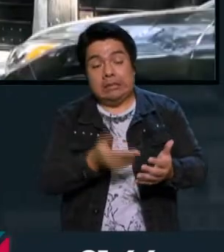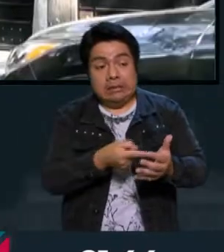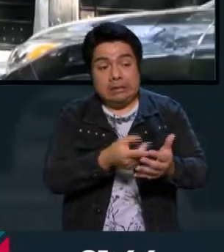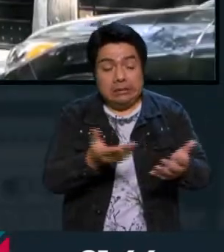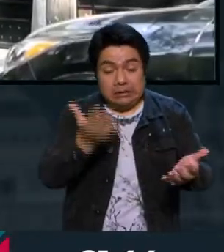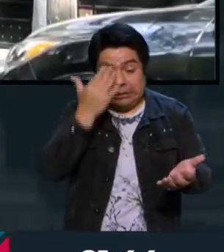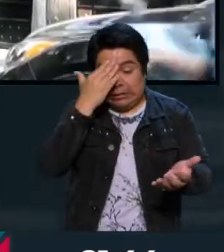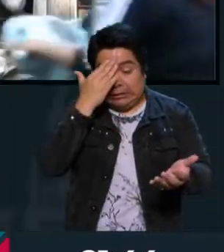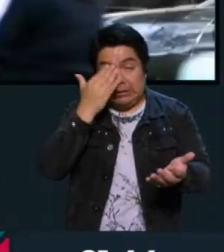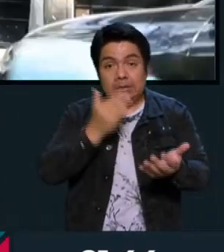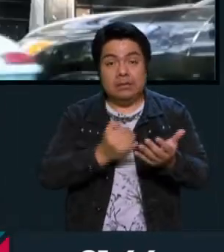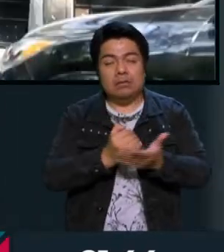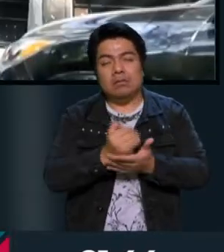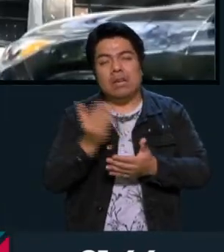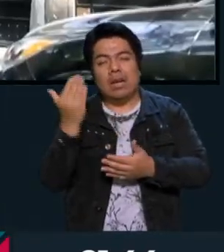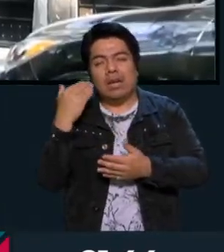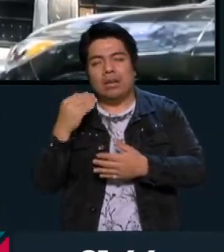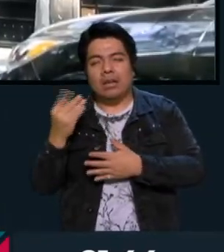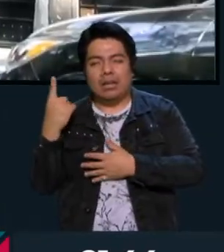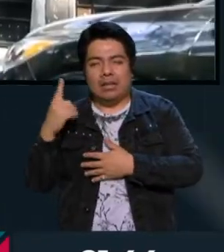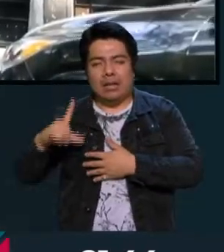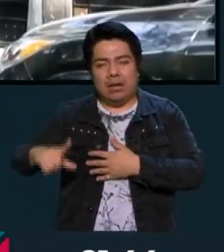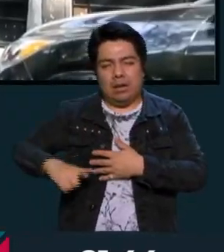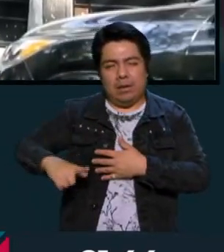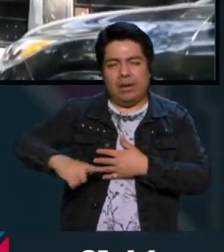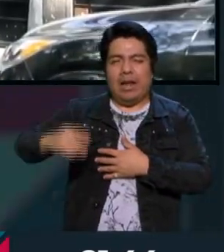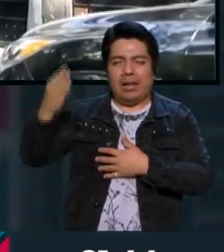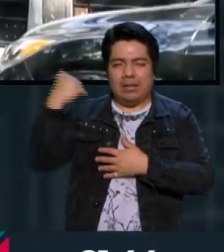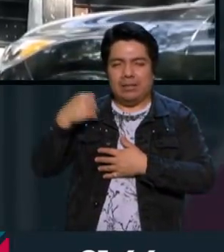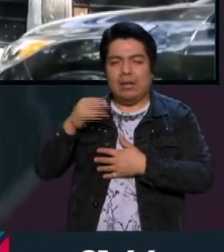decir, inició durante el sexenio anterior, cuando se